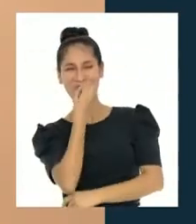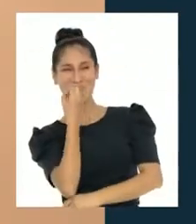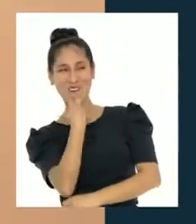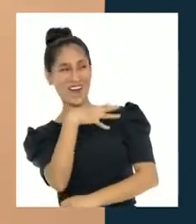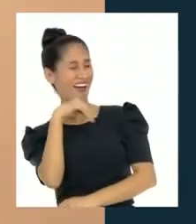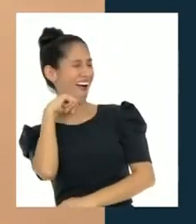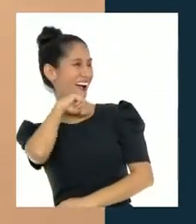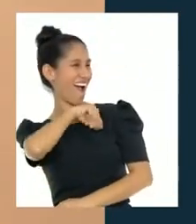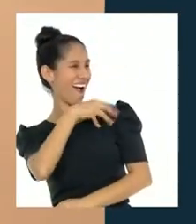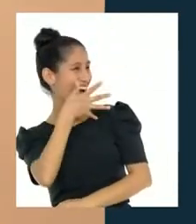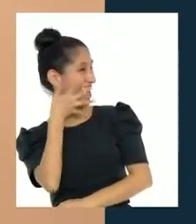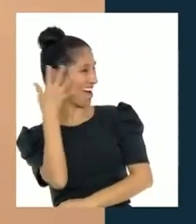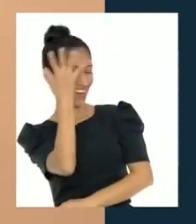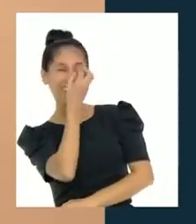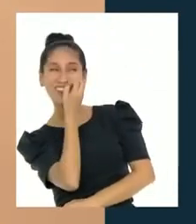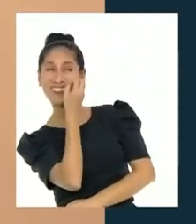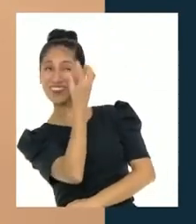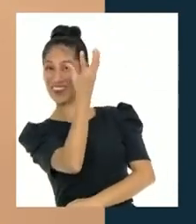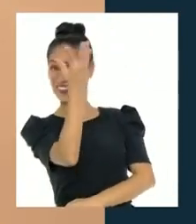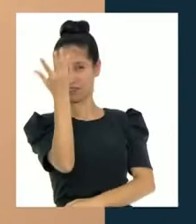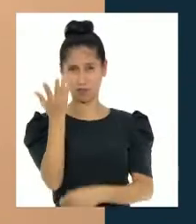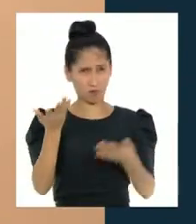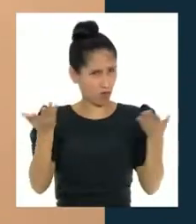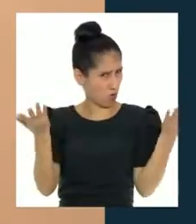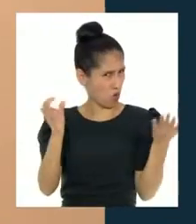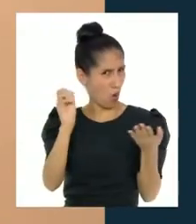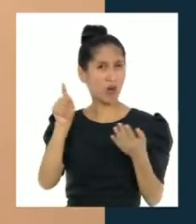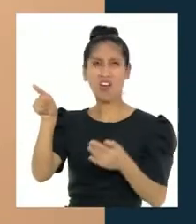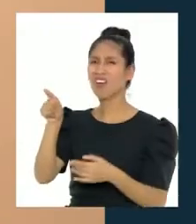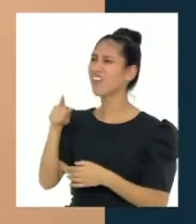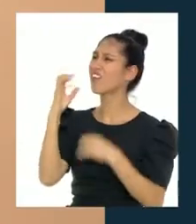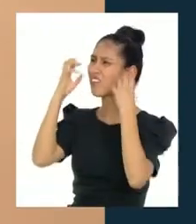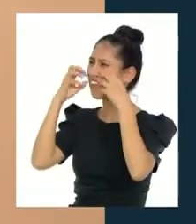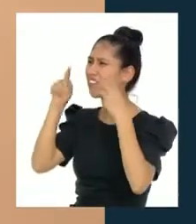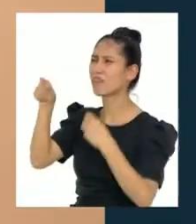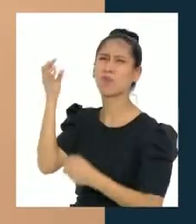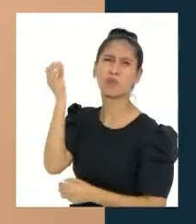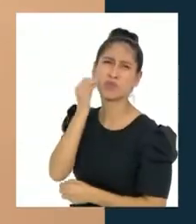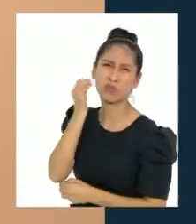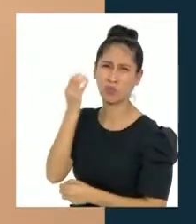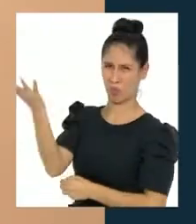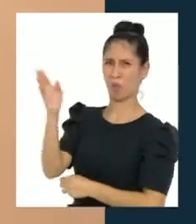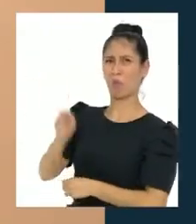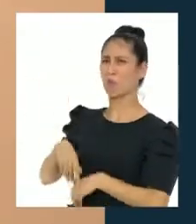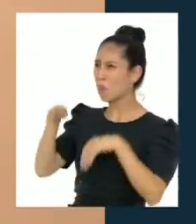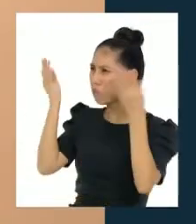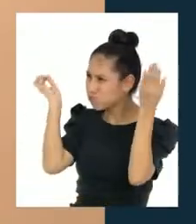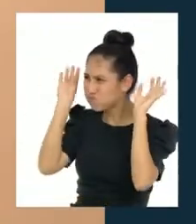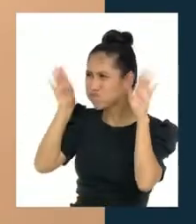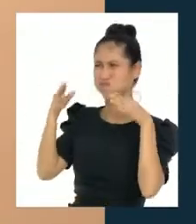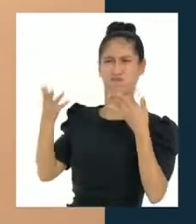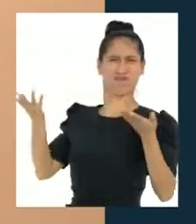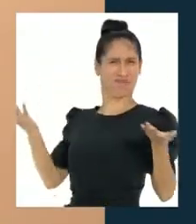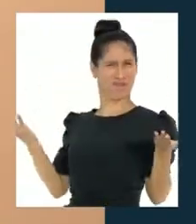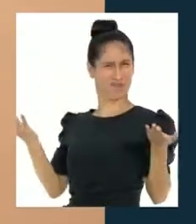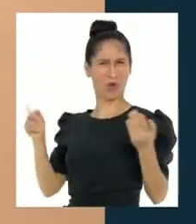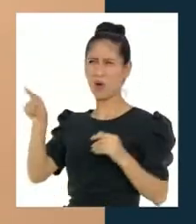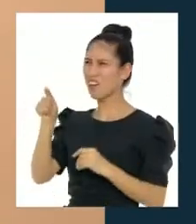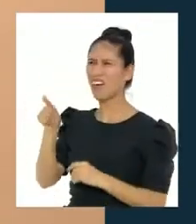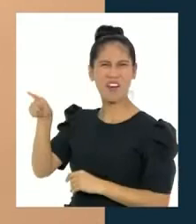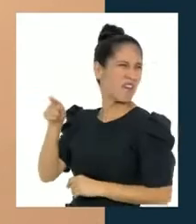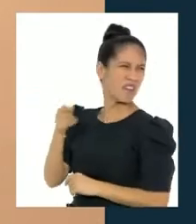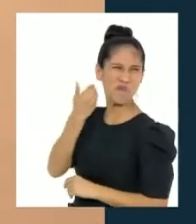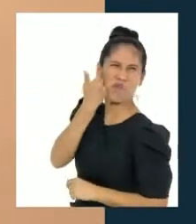personas afrodescendientes e indígenas son torpes, son tontas o que tienen poca belleza. Esto